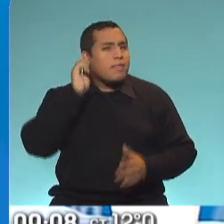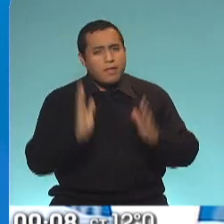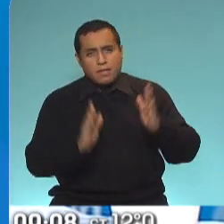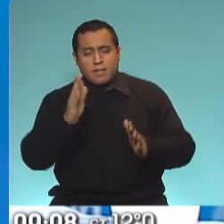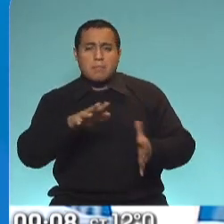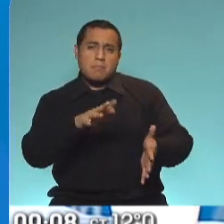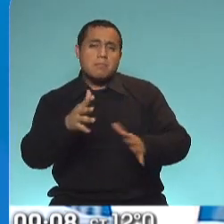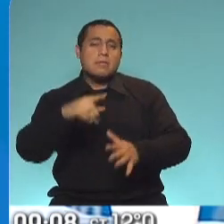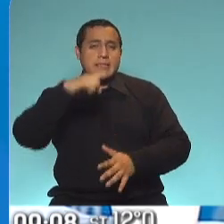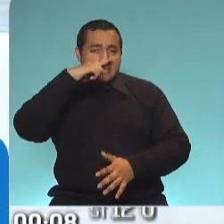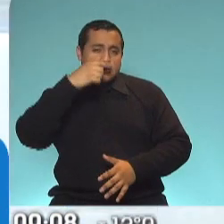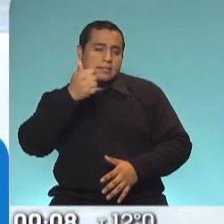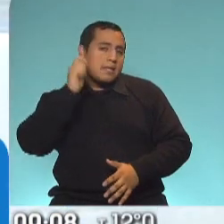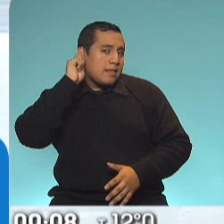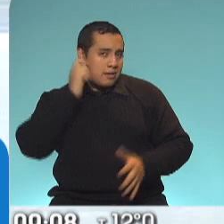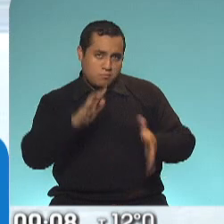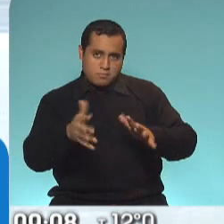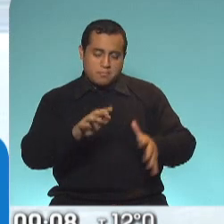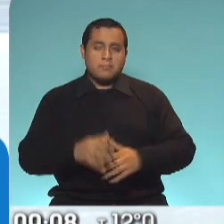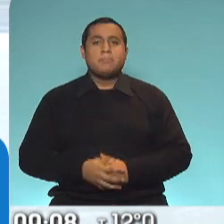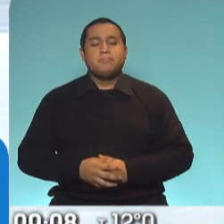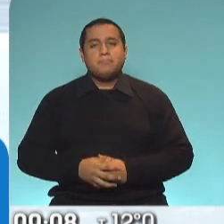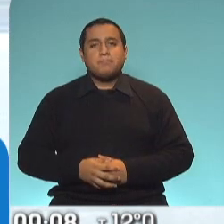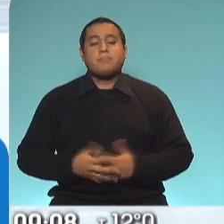es de 76 años.